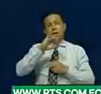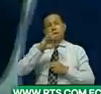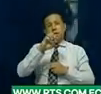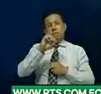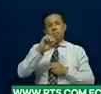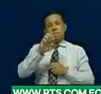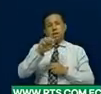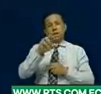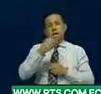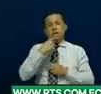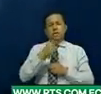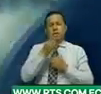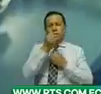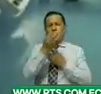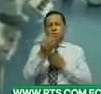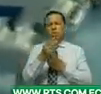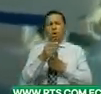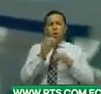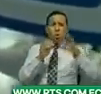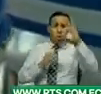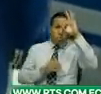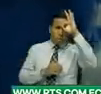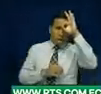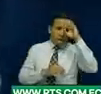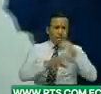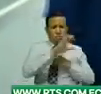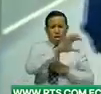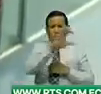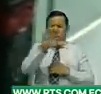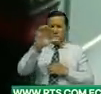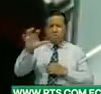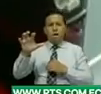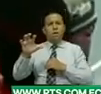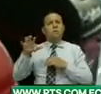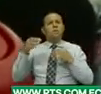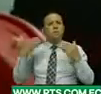los hospitales presentan casi una ocupación total en las unidades de